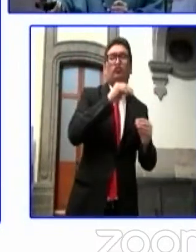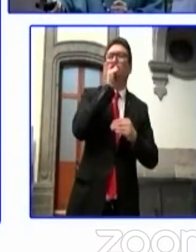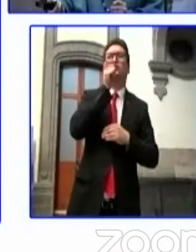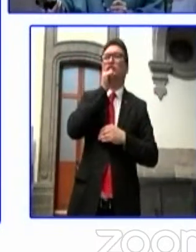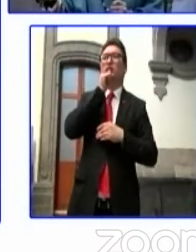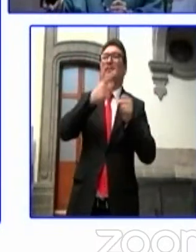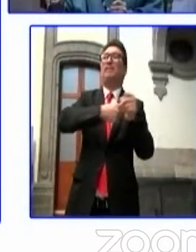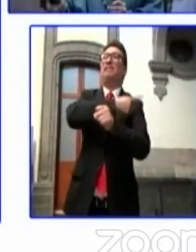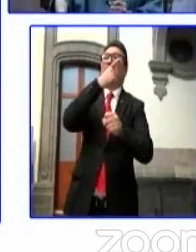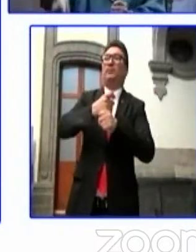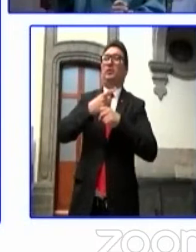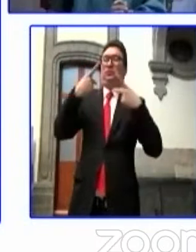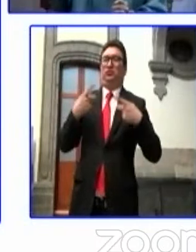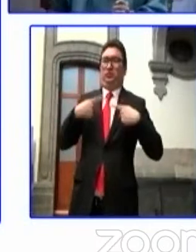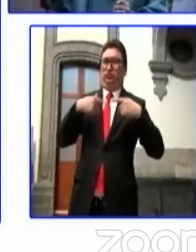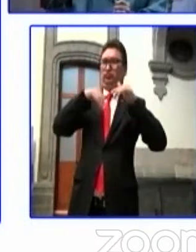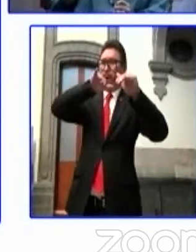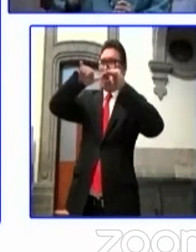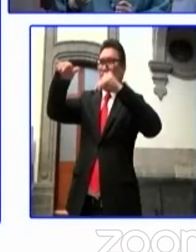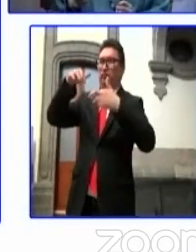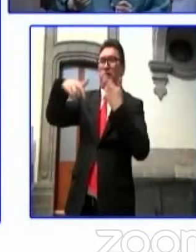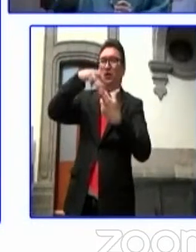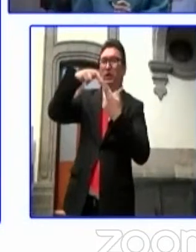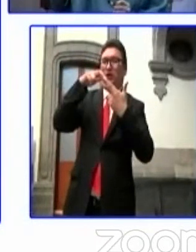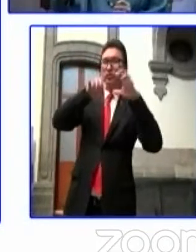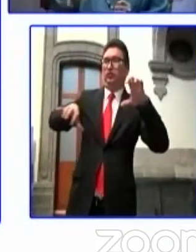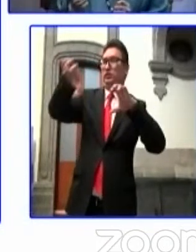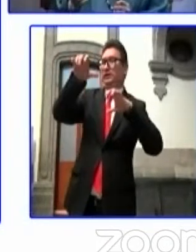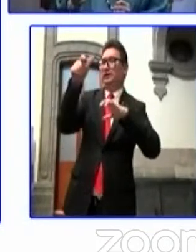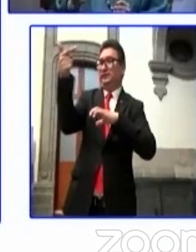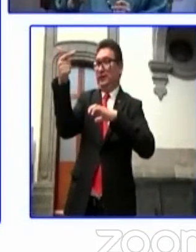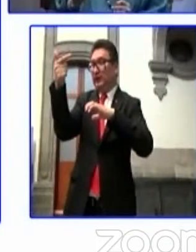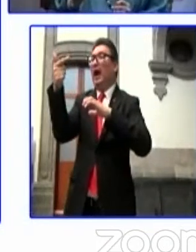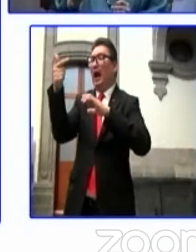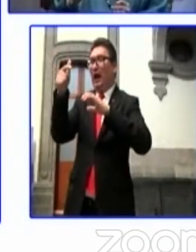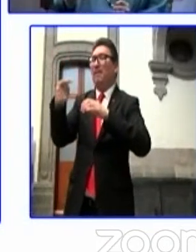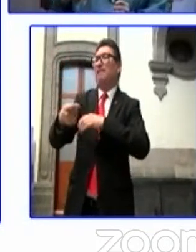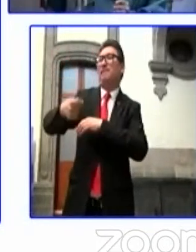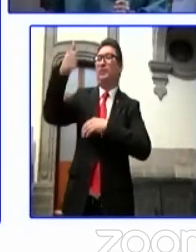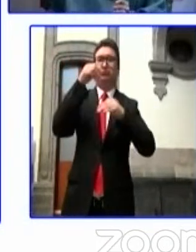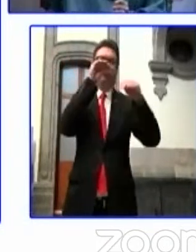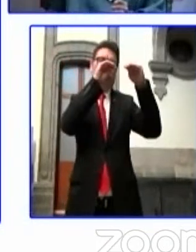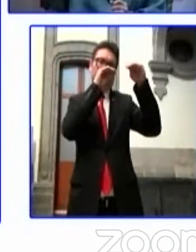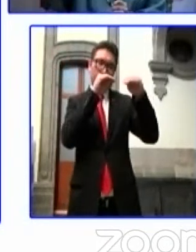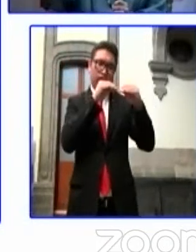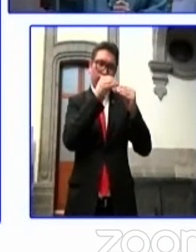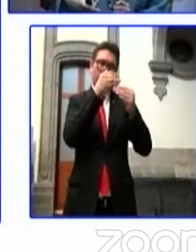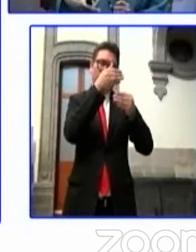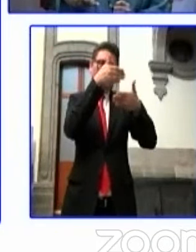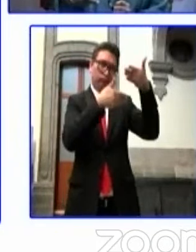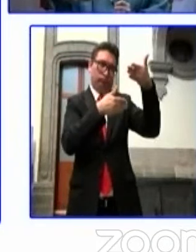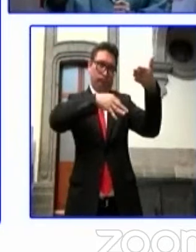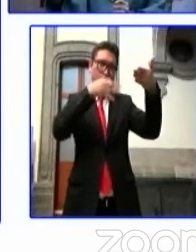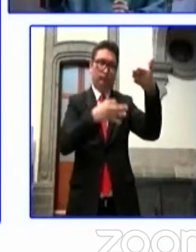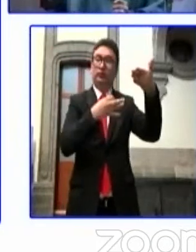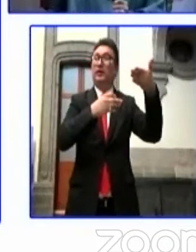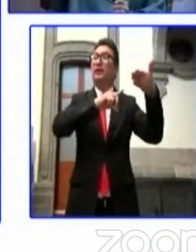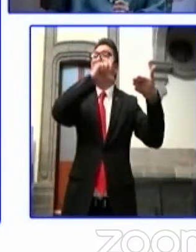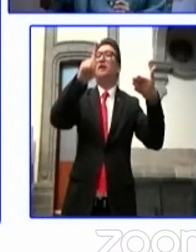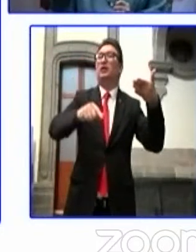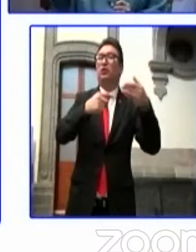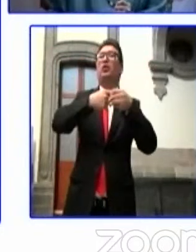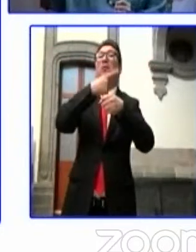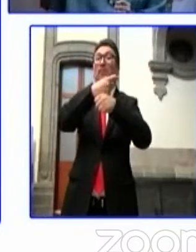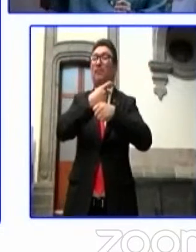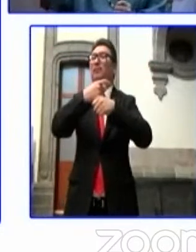consultamos a las 7 regiones y con esa consulta hicimos el primer borrador y con el primer borrador lo pusimos a consulta.